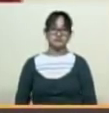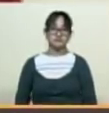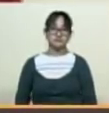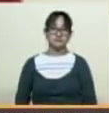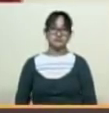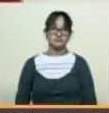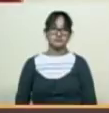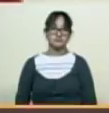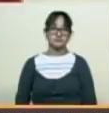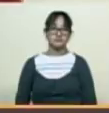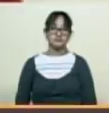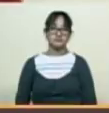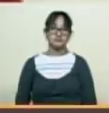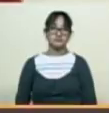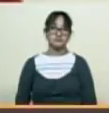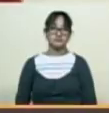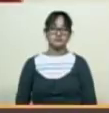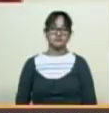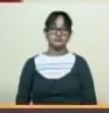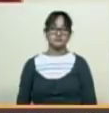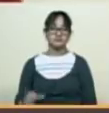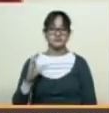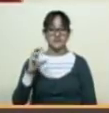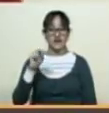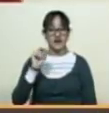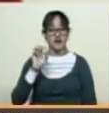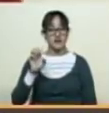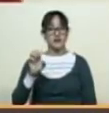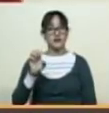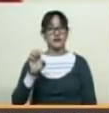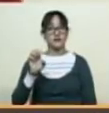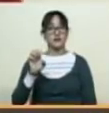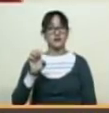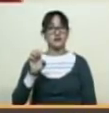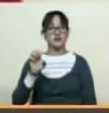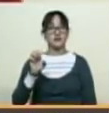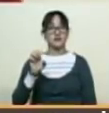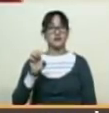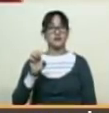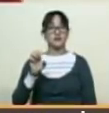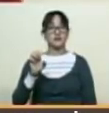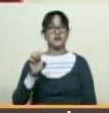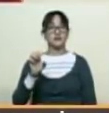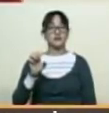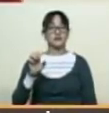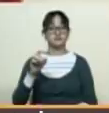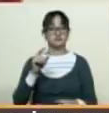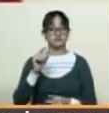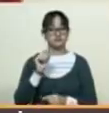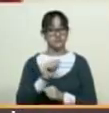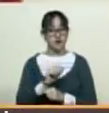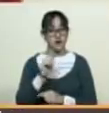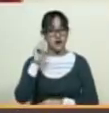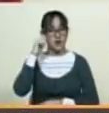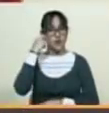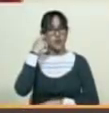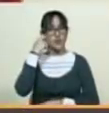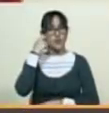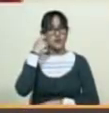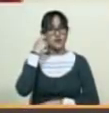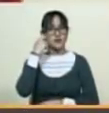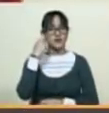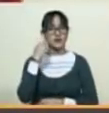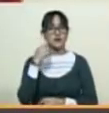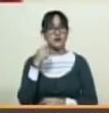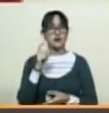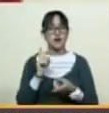También asimismo, el Consejo Nacional Electoral, vamos a estar haciendo recordatorios, porque este es algo que también ha estado